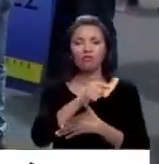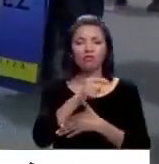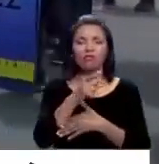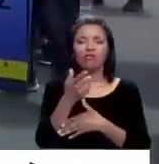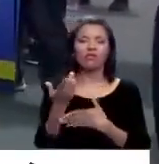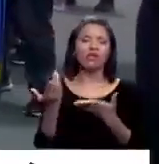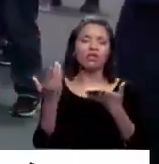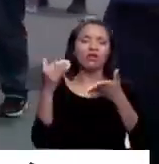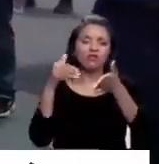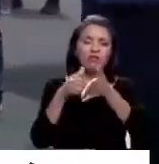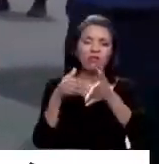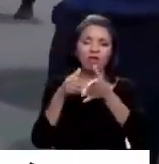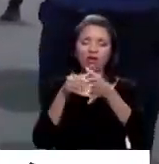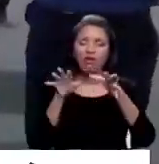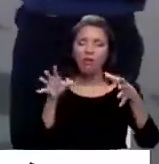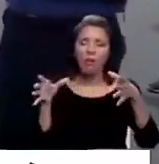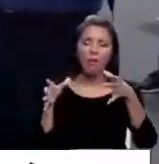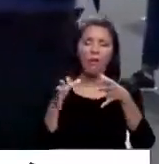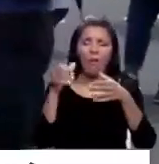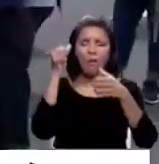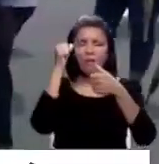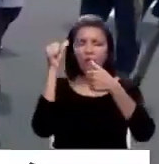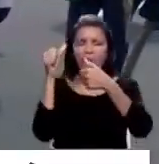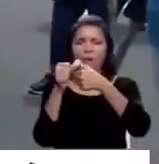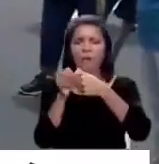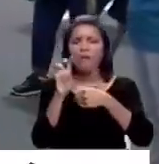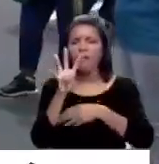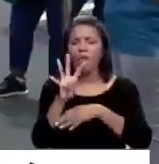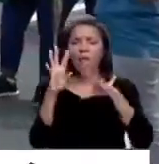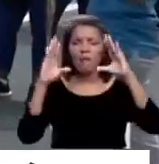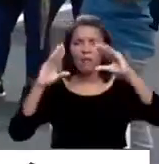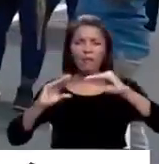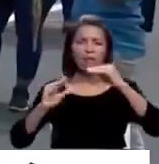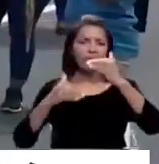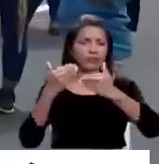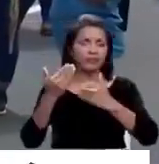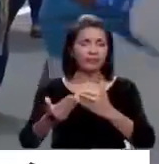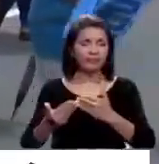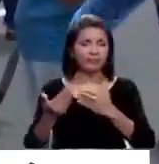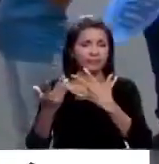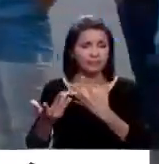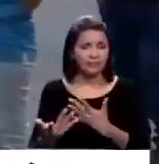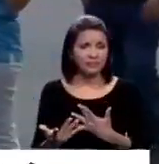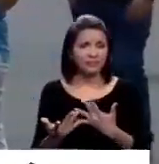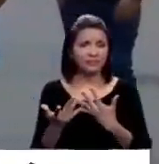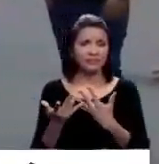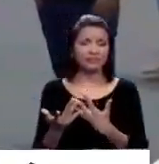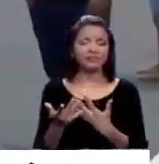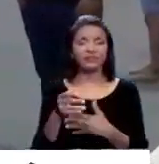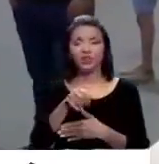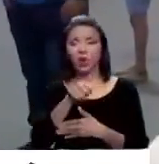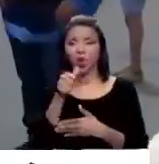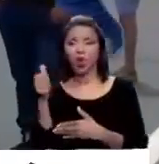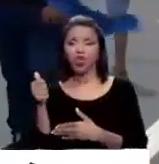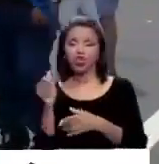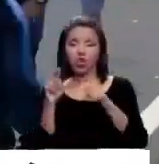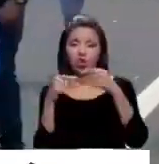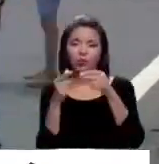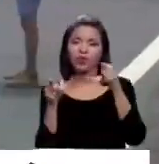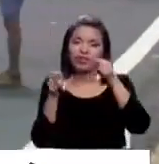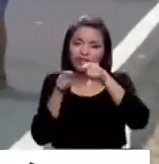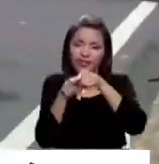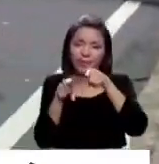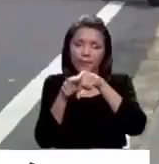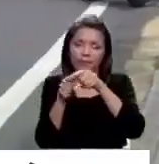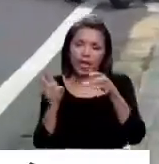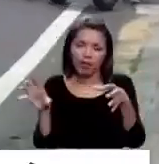concentraciones del día de hoy recordando que sobre las 4 de la tarde se espera que haya otra nueva concentración en la que otros gremios profesionales